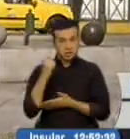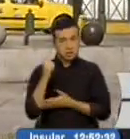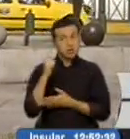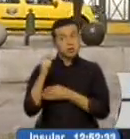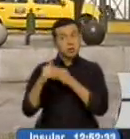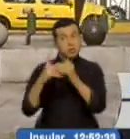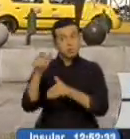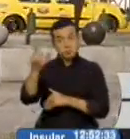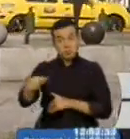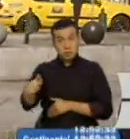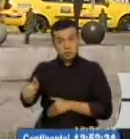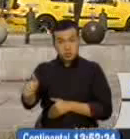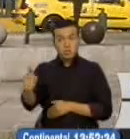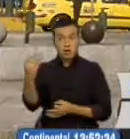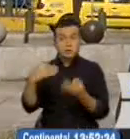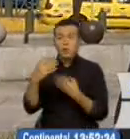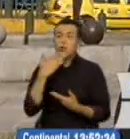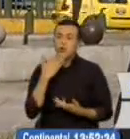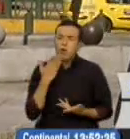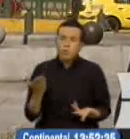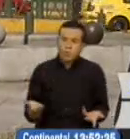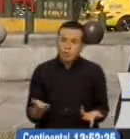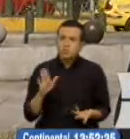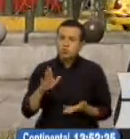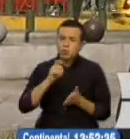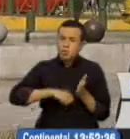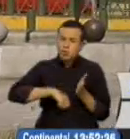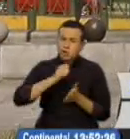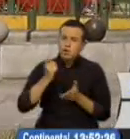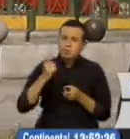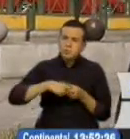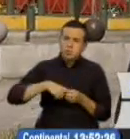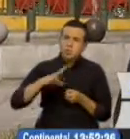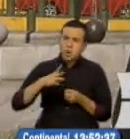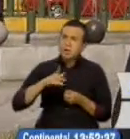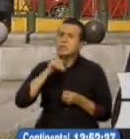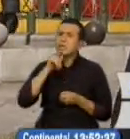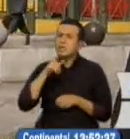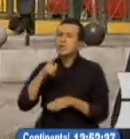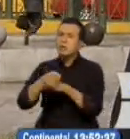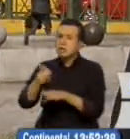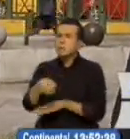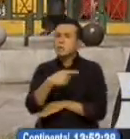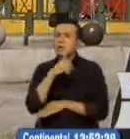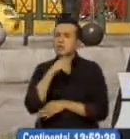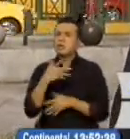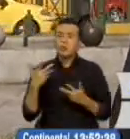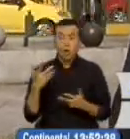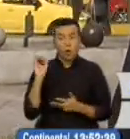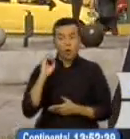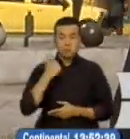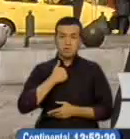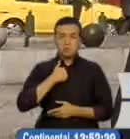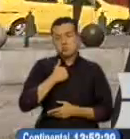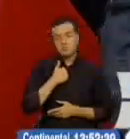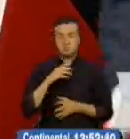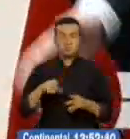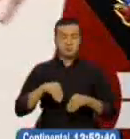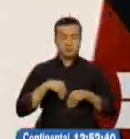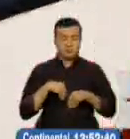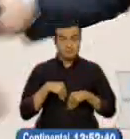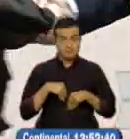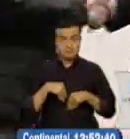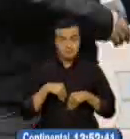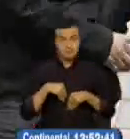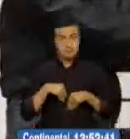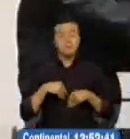que explicar y tendrá que determinarse quién le daba esa delegación o él se las atribuía. Aunque